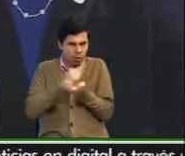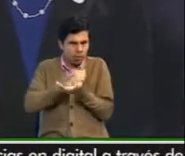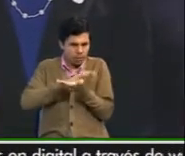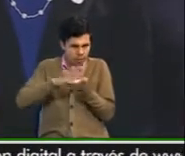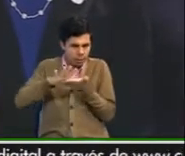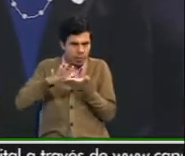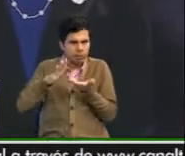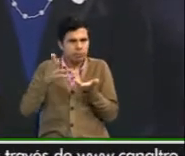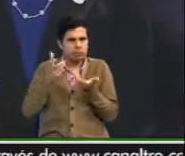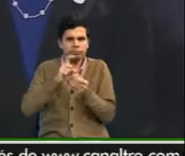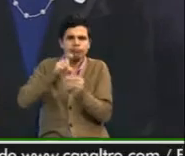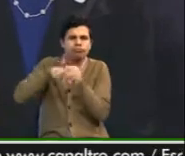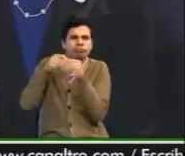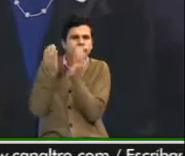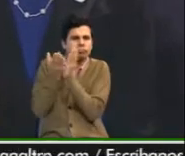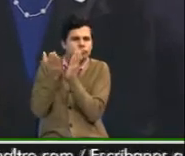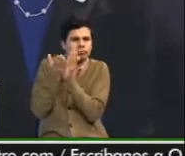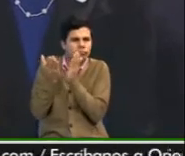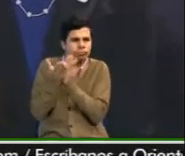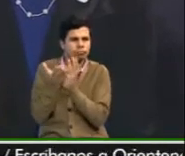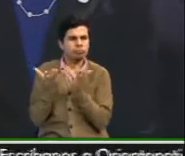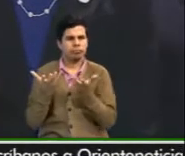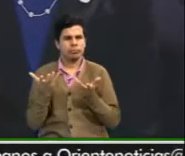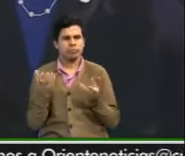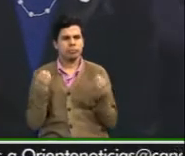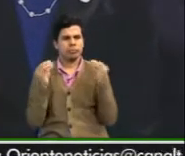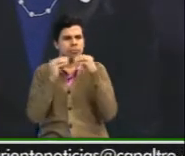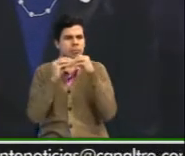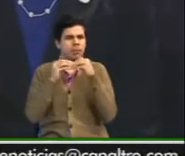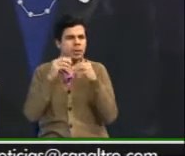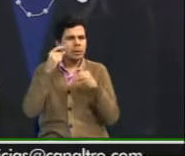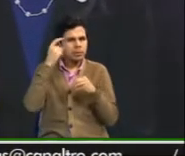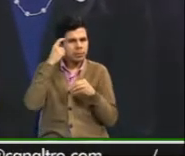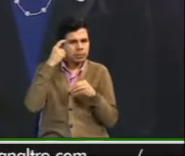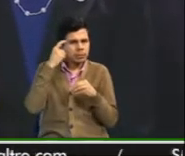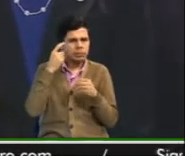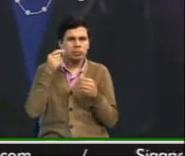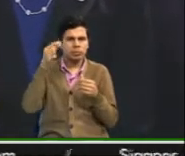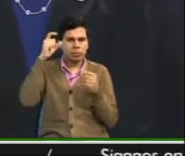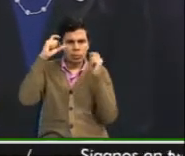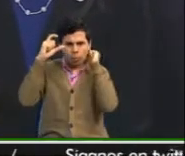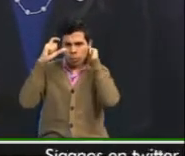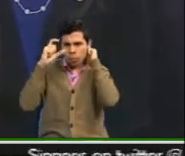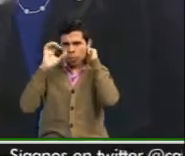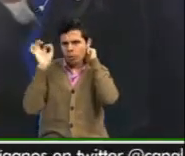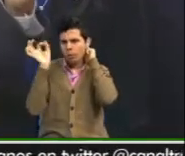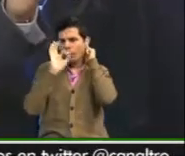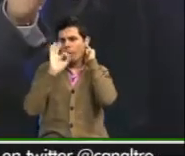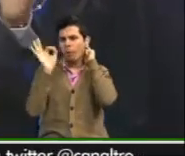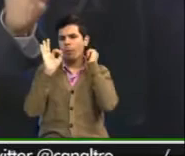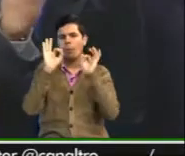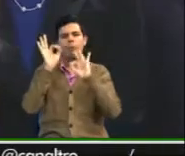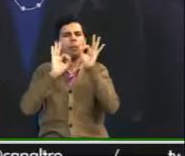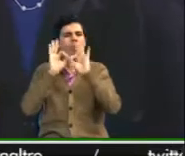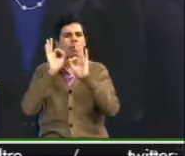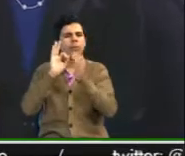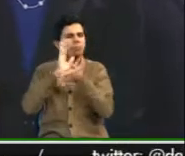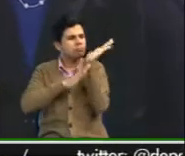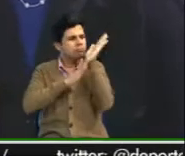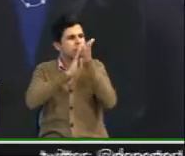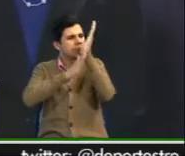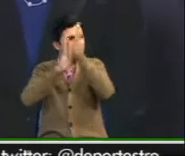en cualquier sitio sea bien en cúcuta oa donde se vayan a